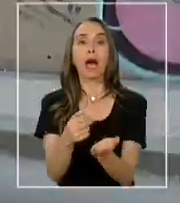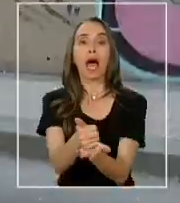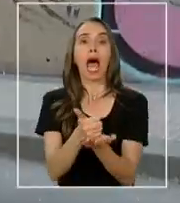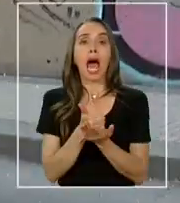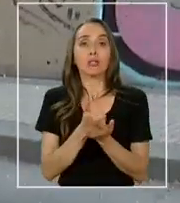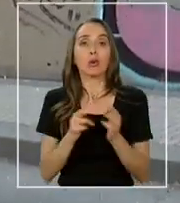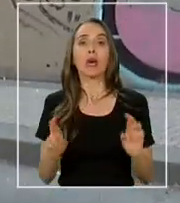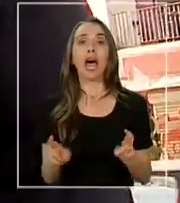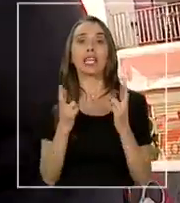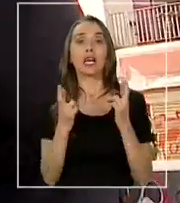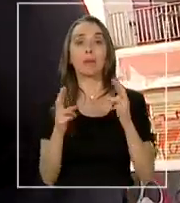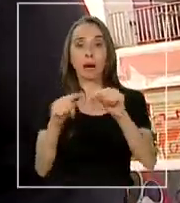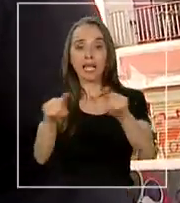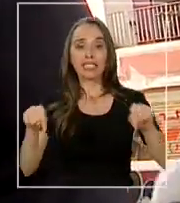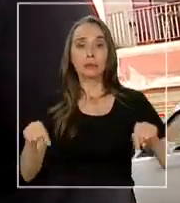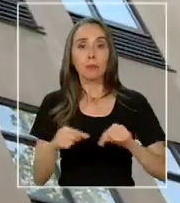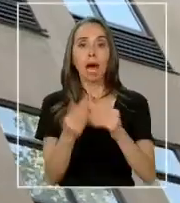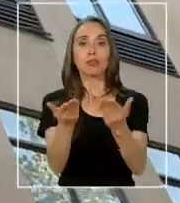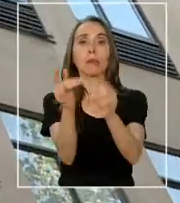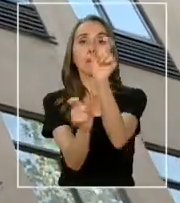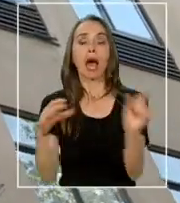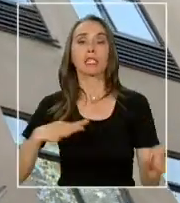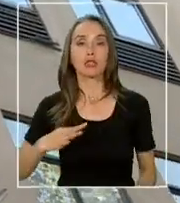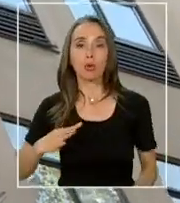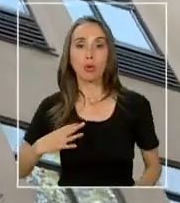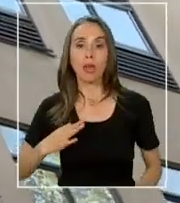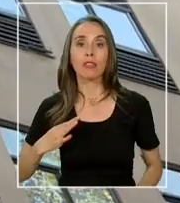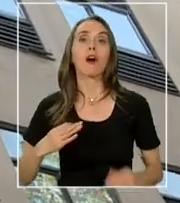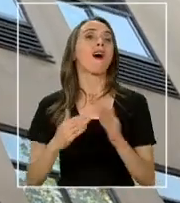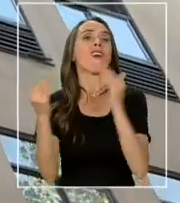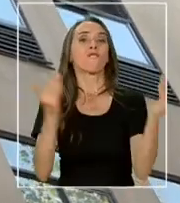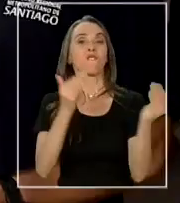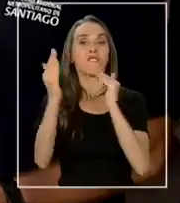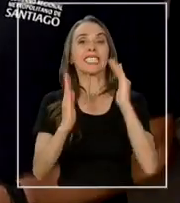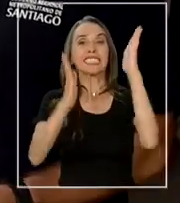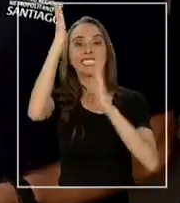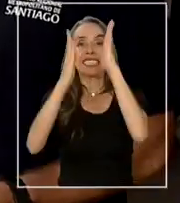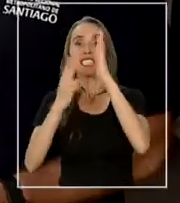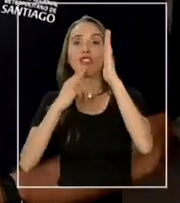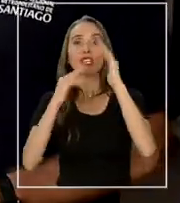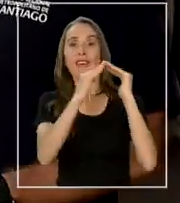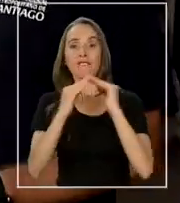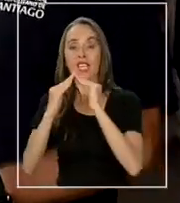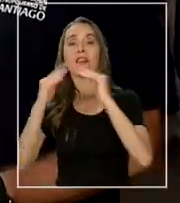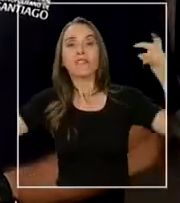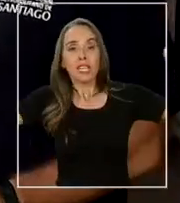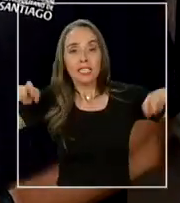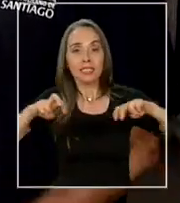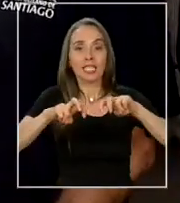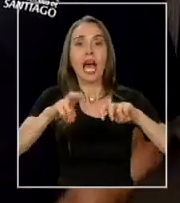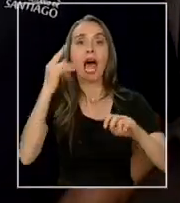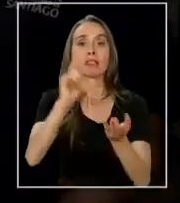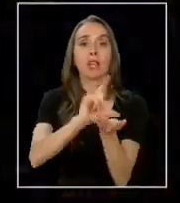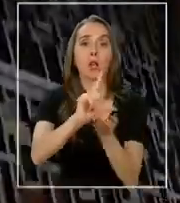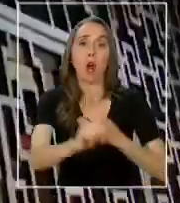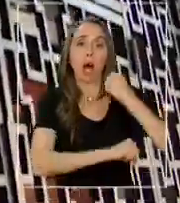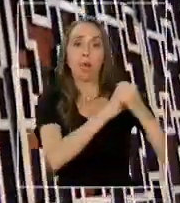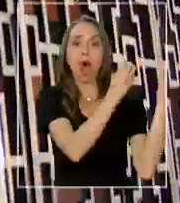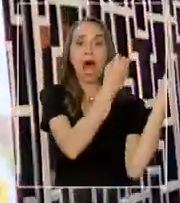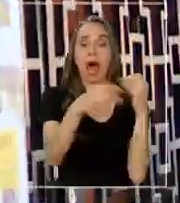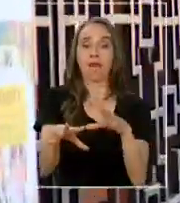a recuperar el espacio para la ciudadanía, que salgan los vecinos, que vuelvan a concurrir a los espacios que han sido abandonados ya por